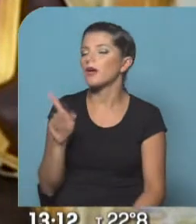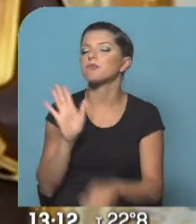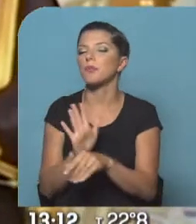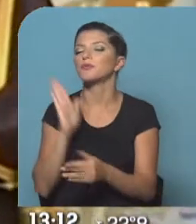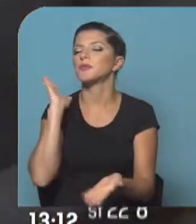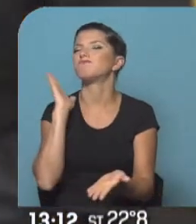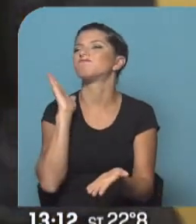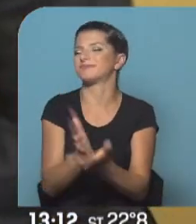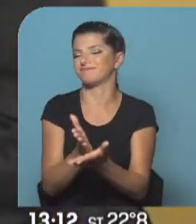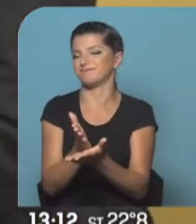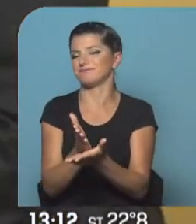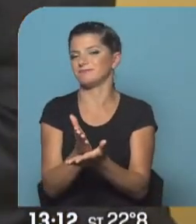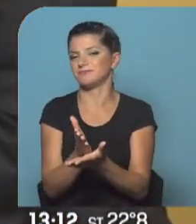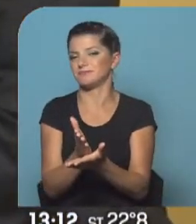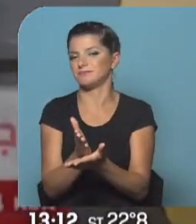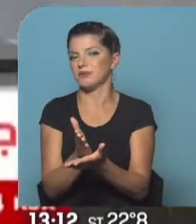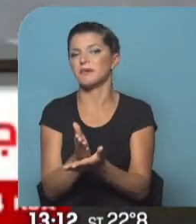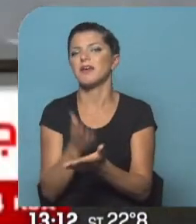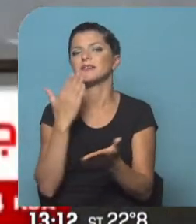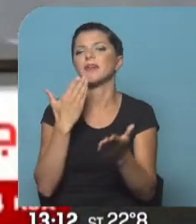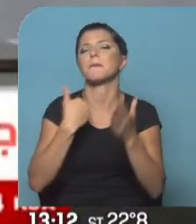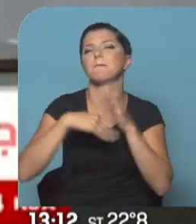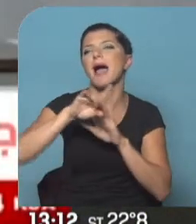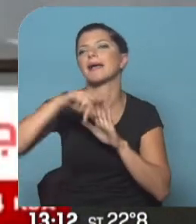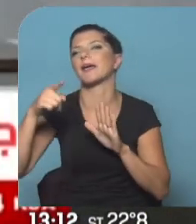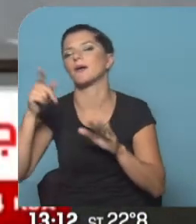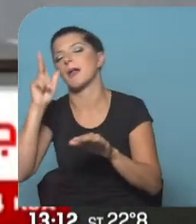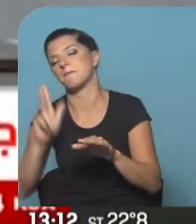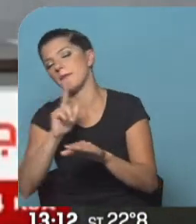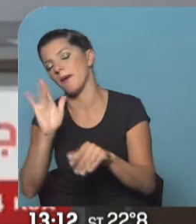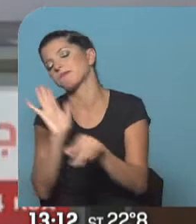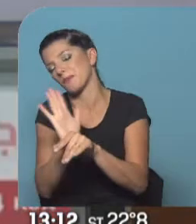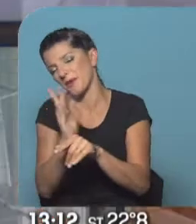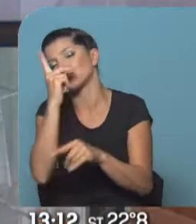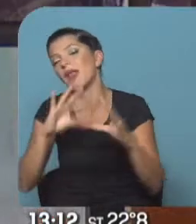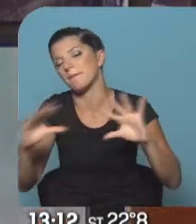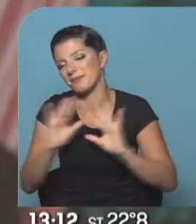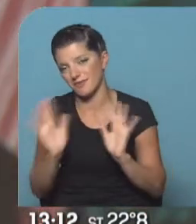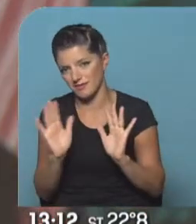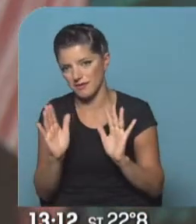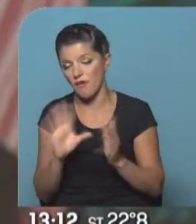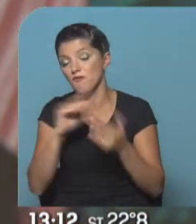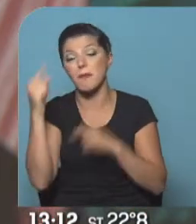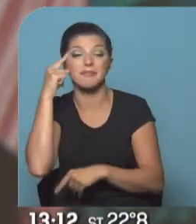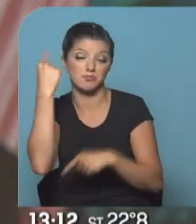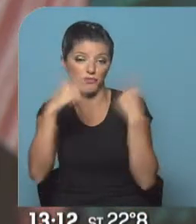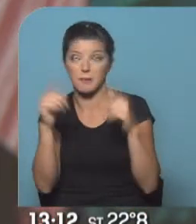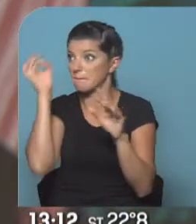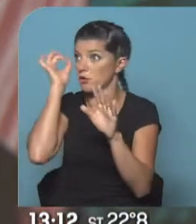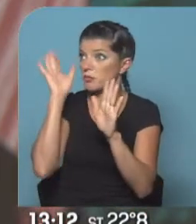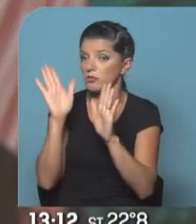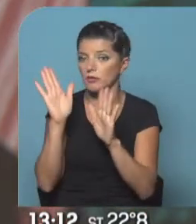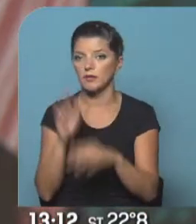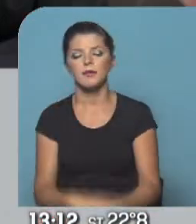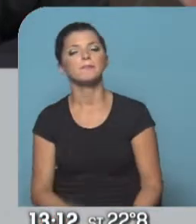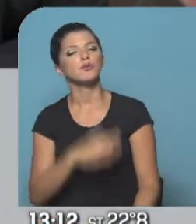sido más papista que el Papa, me parece, de alguna manera. Pero son teorías. La pregunta a la cual iba yo es,